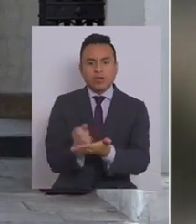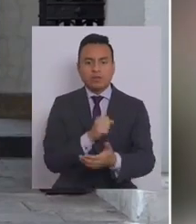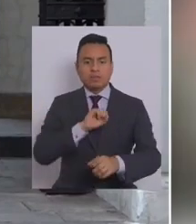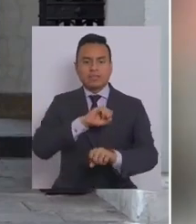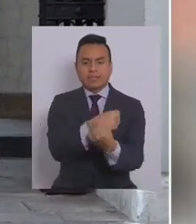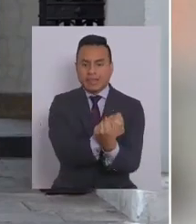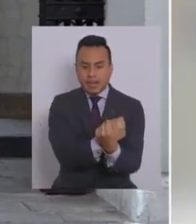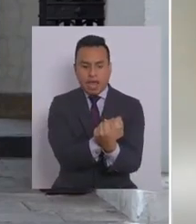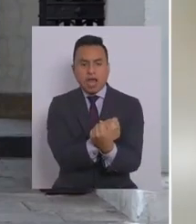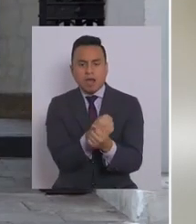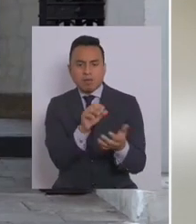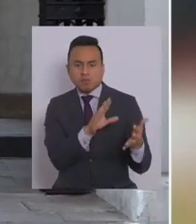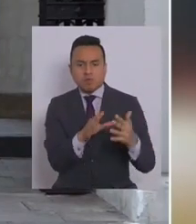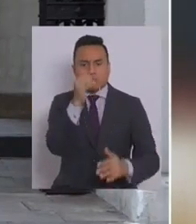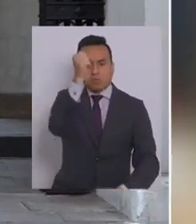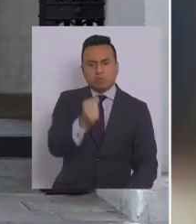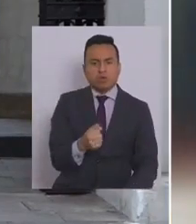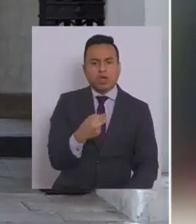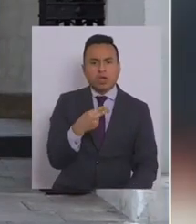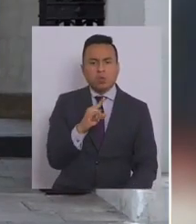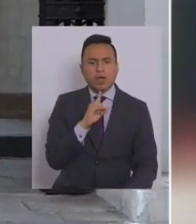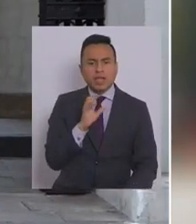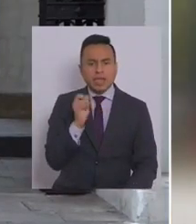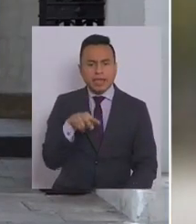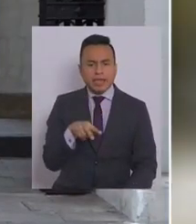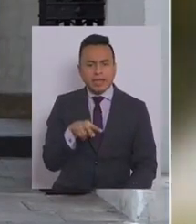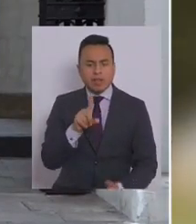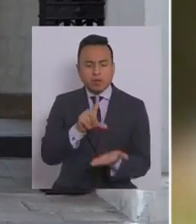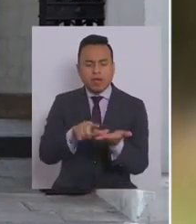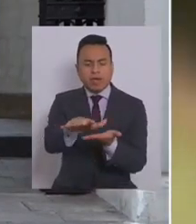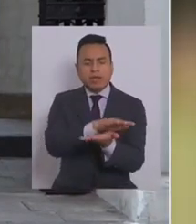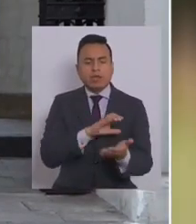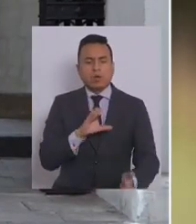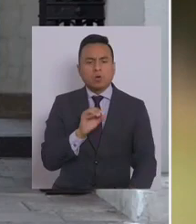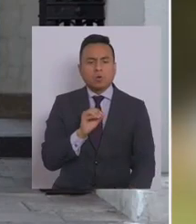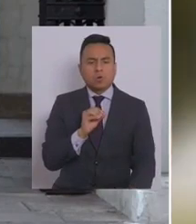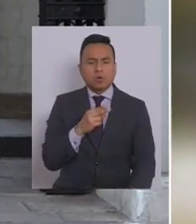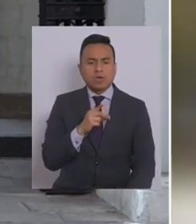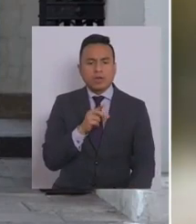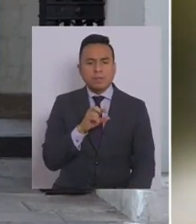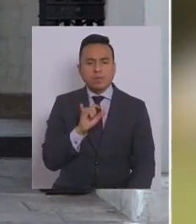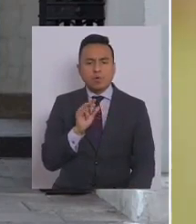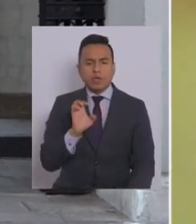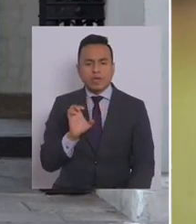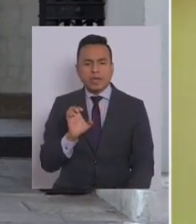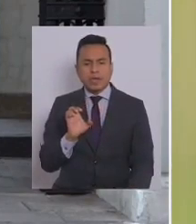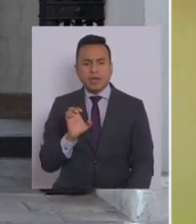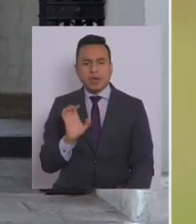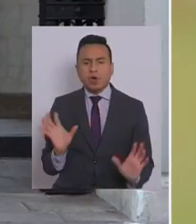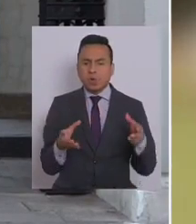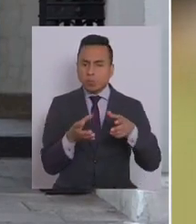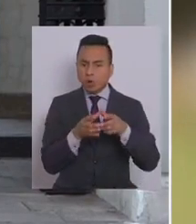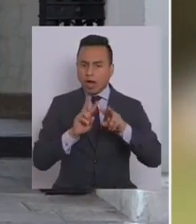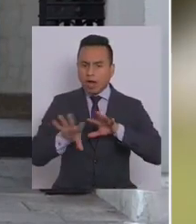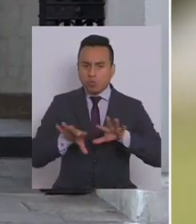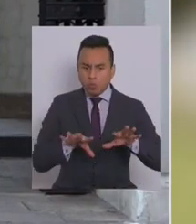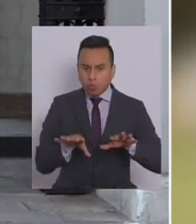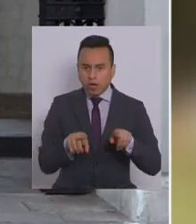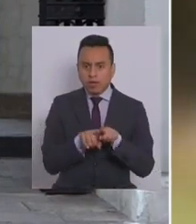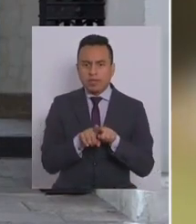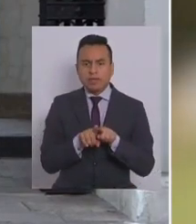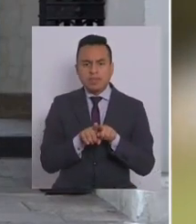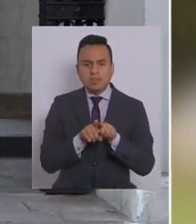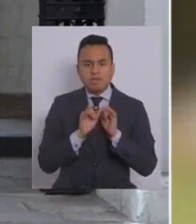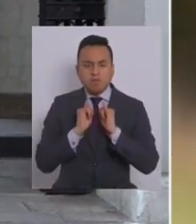detener al presunto homicida de un huerquén en una zona de Coyipulli. Por lo tanto, son grupos que actúan, digamos,